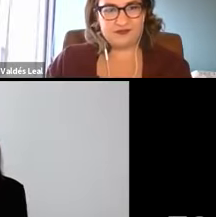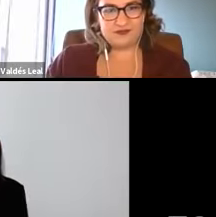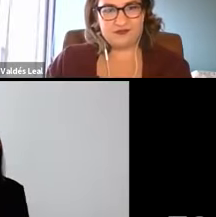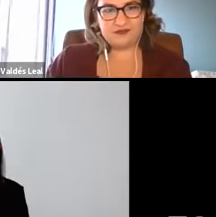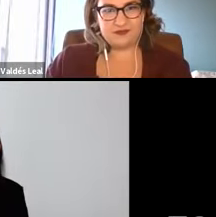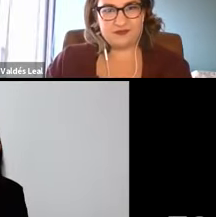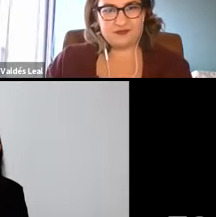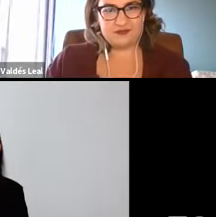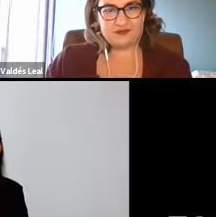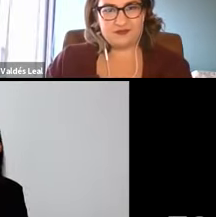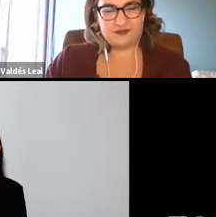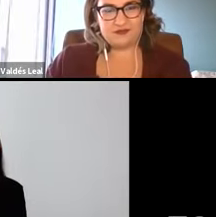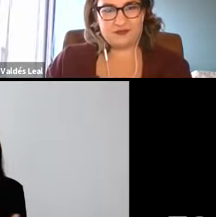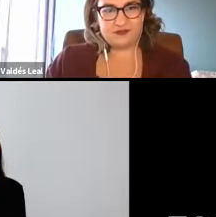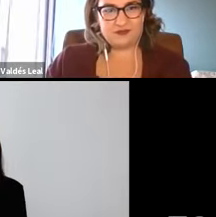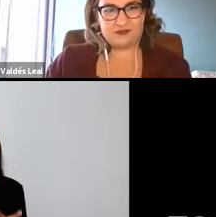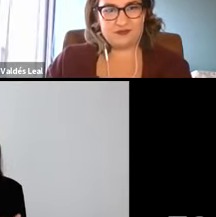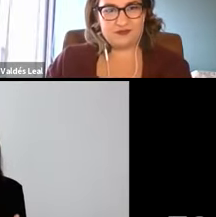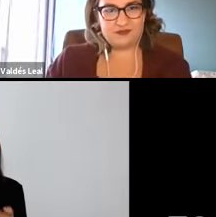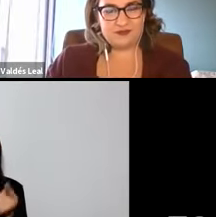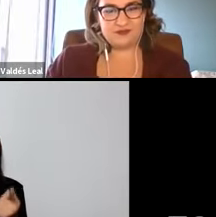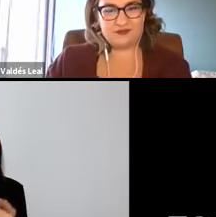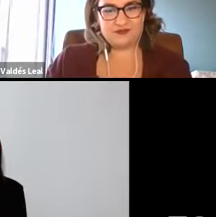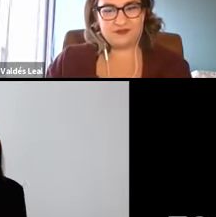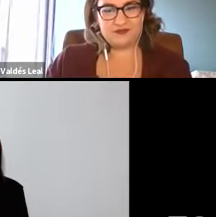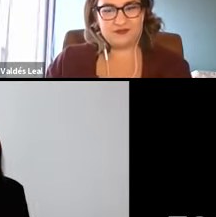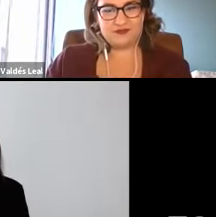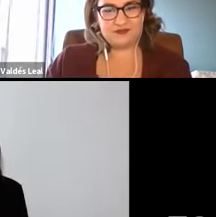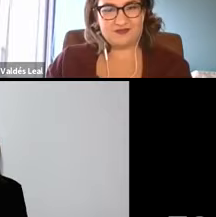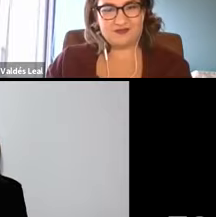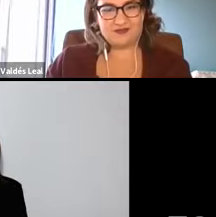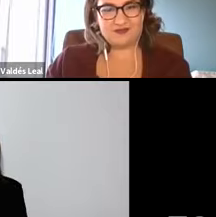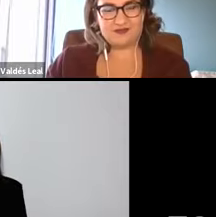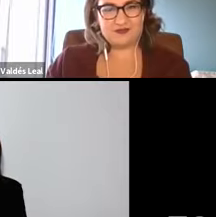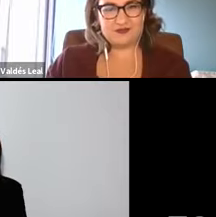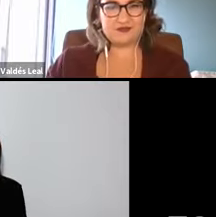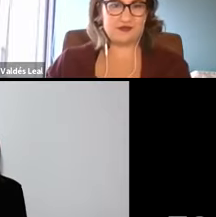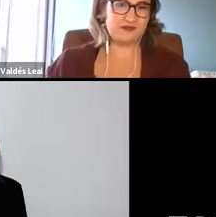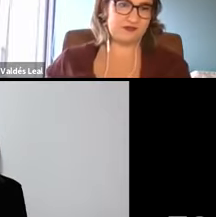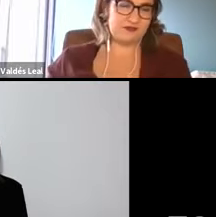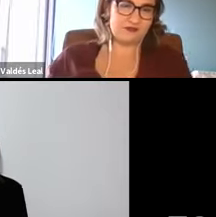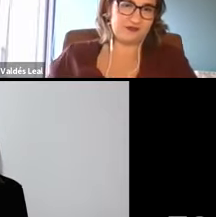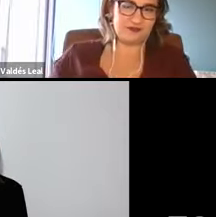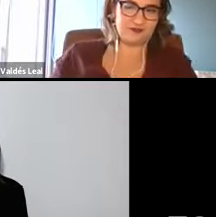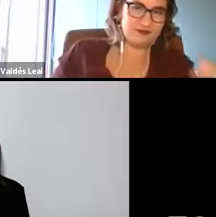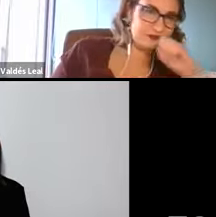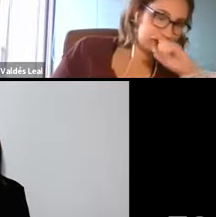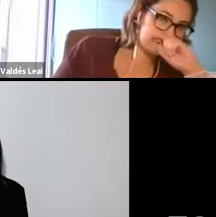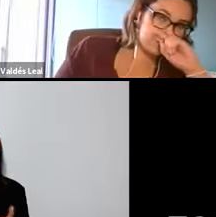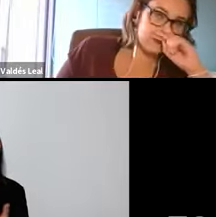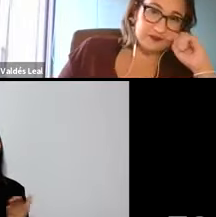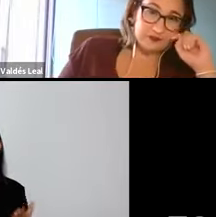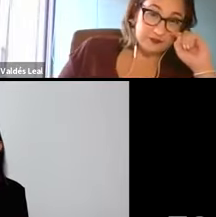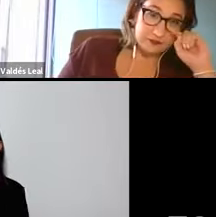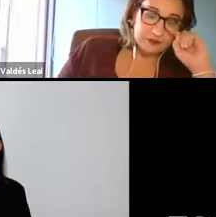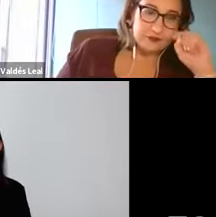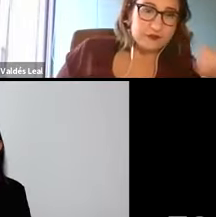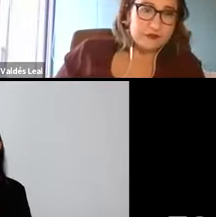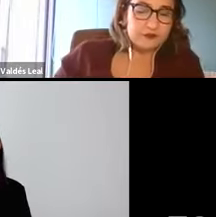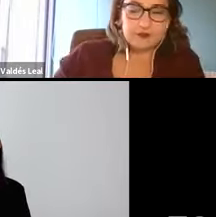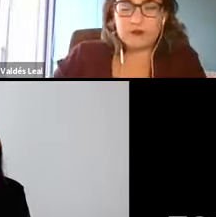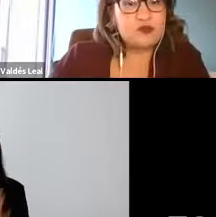Muchas gracias, María. No te preocupes, no te pasaste del tiempo. Y sin duda, creo que